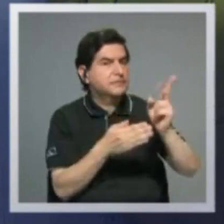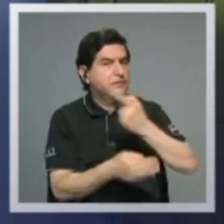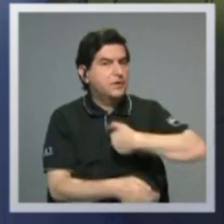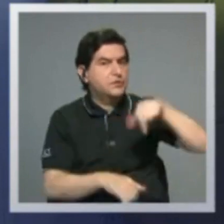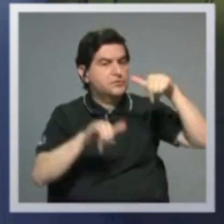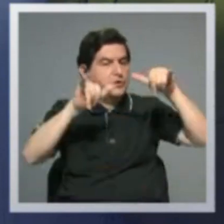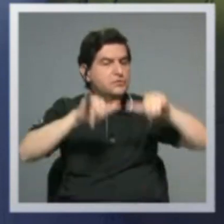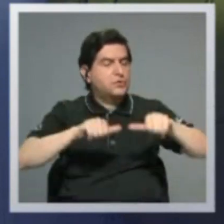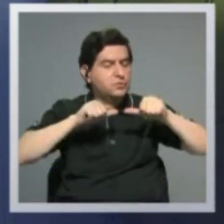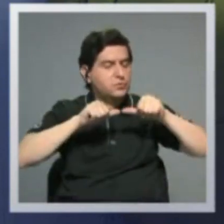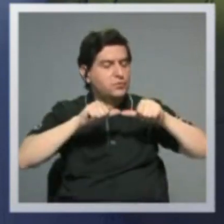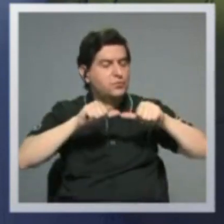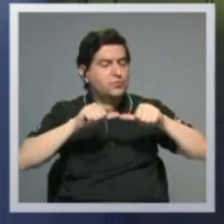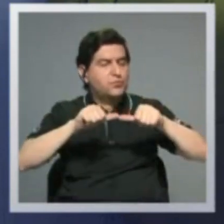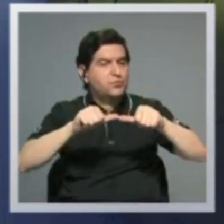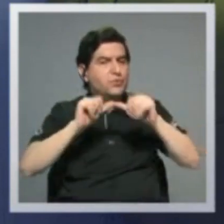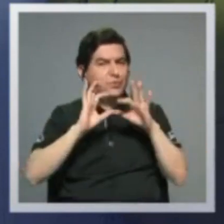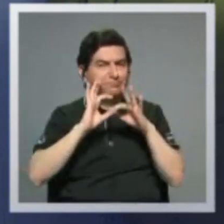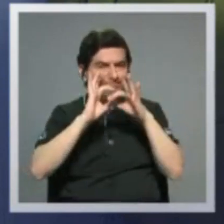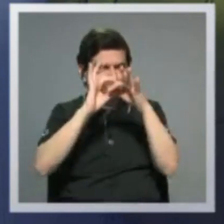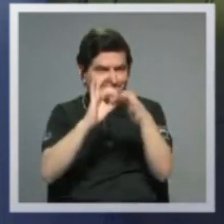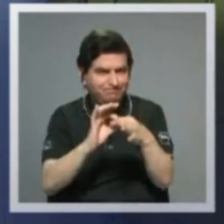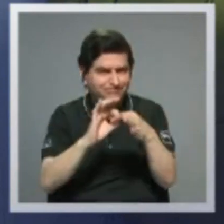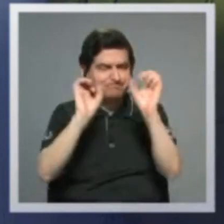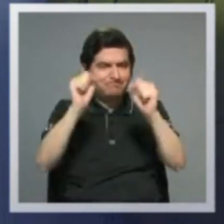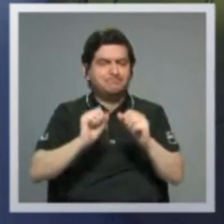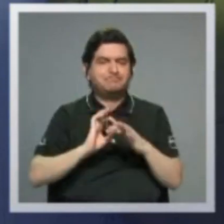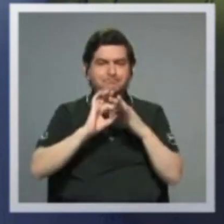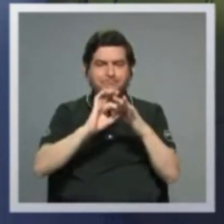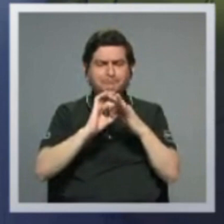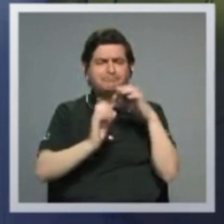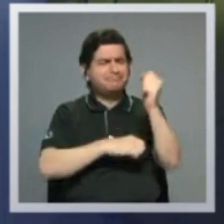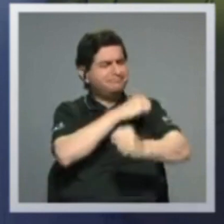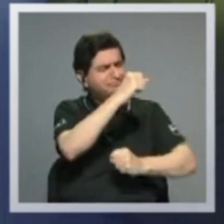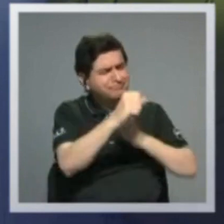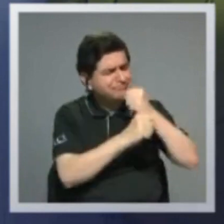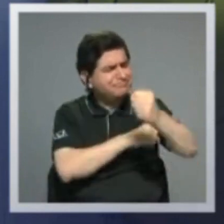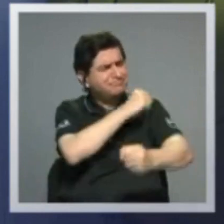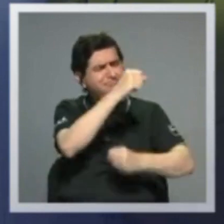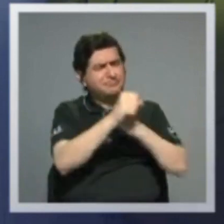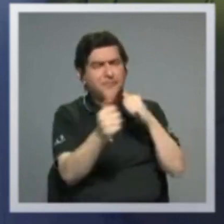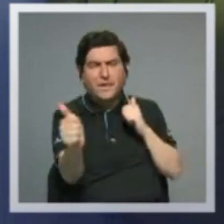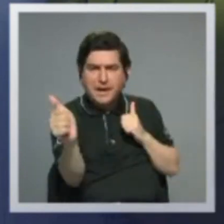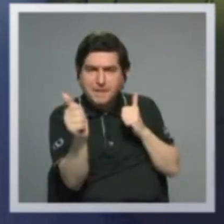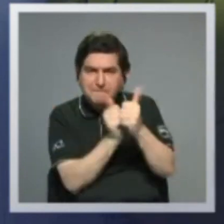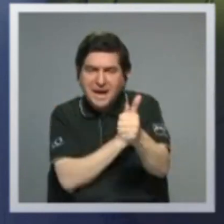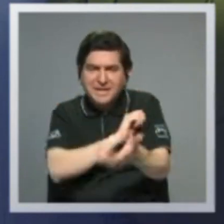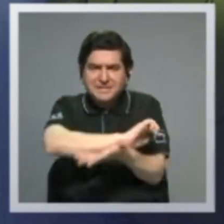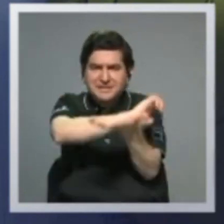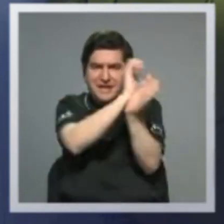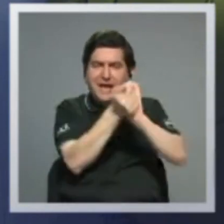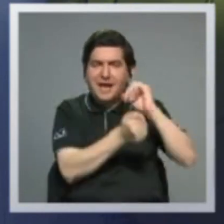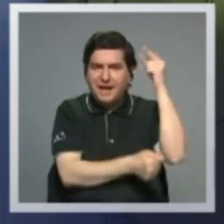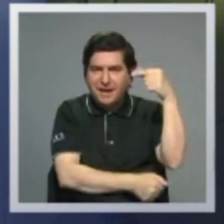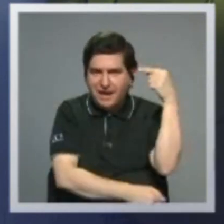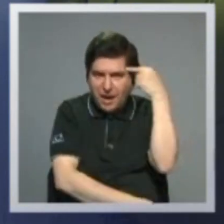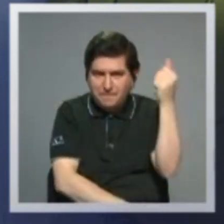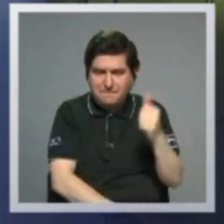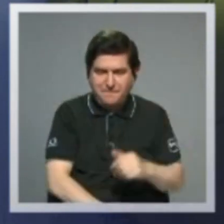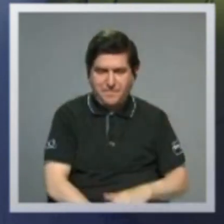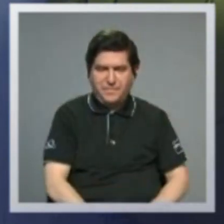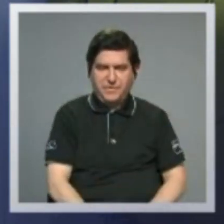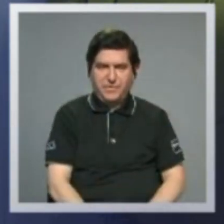más tiempo y podemos vincularnos y llevar relaciones de muchos años que trascienden estos cambios gubernamentales.